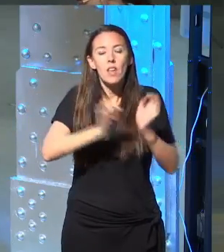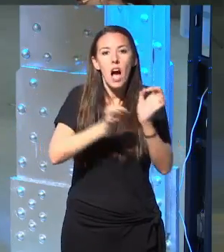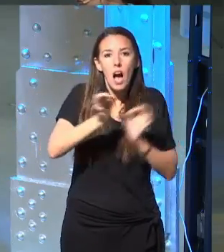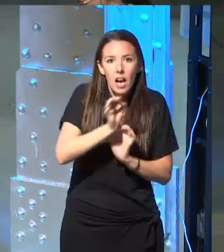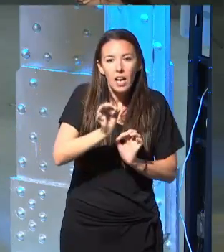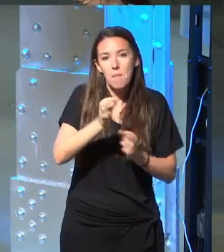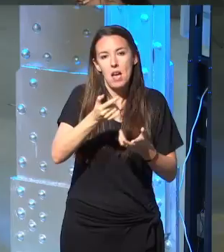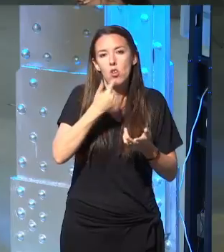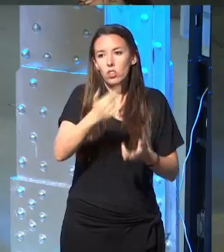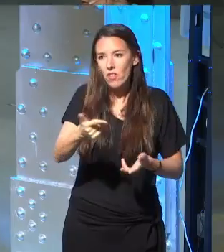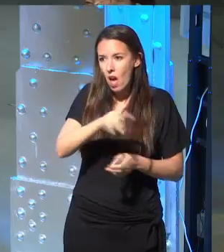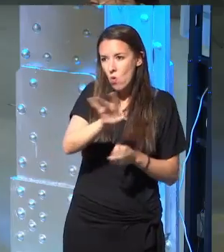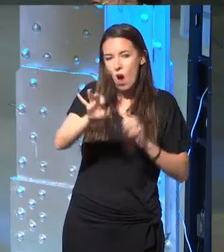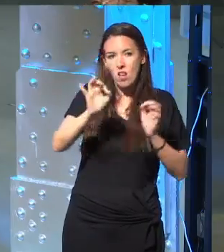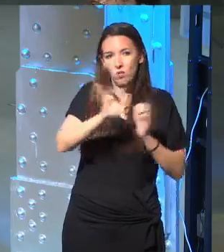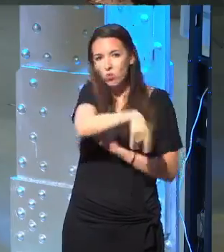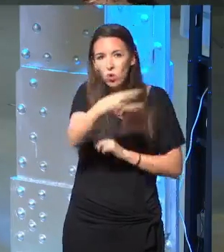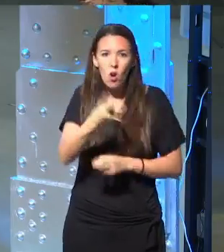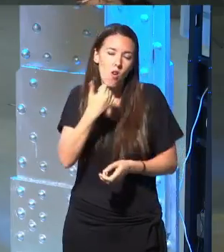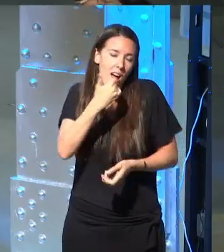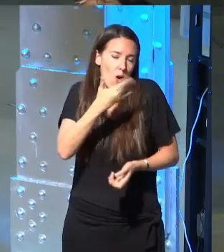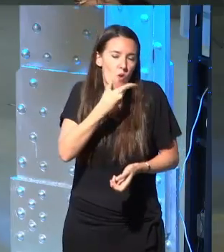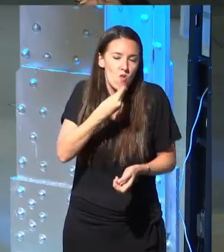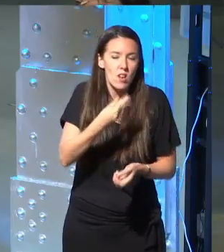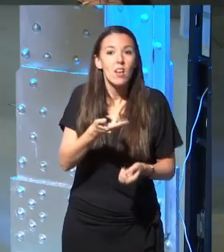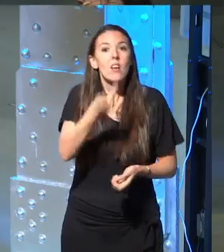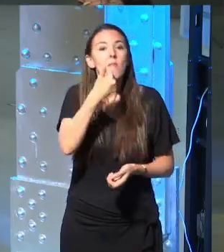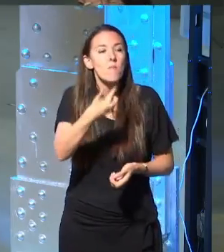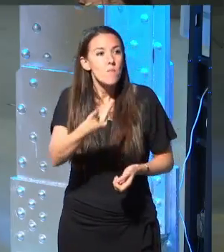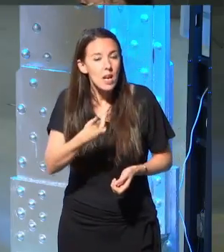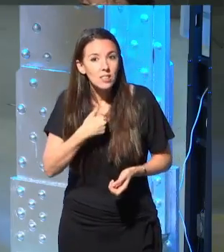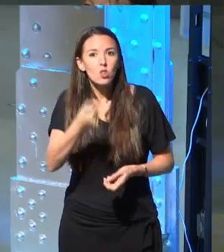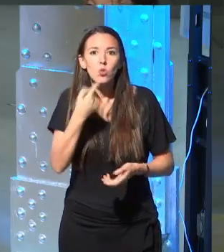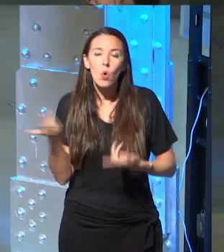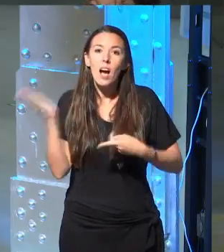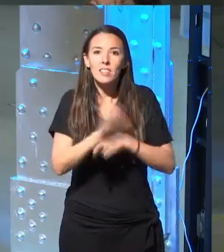decía Bartual y su clon, bueno, fue una cosa muy... Muy pero de hecho, recuerdo un WhatsApp tuyo que me dijiste, has enseñado a Iker